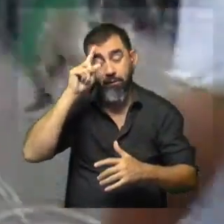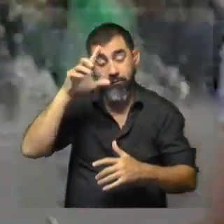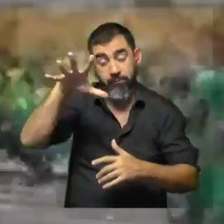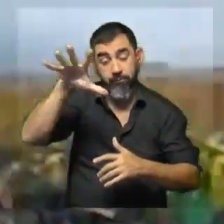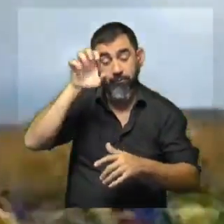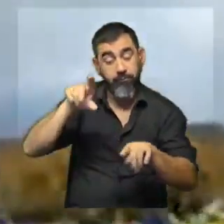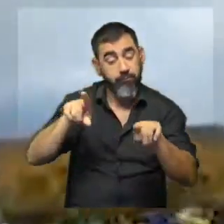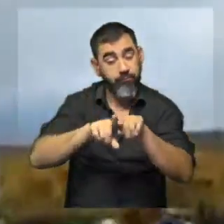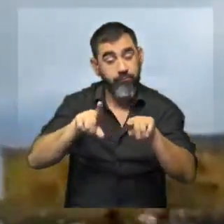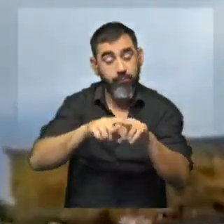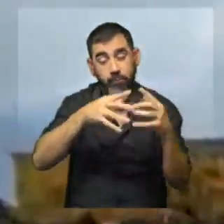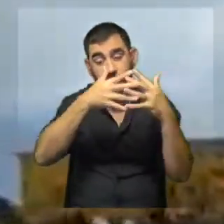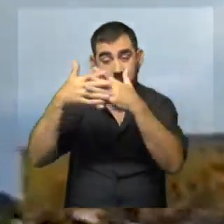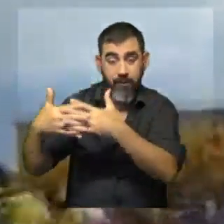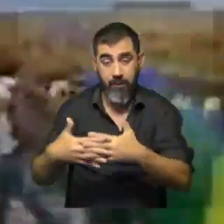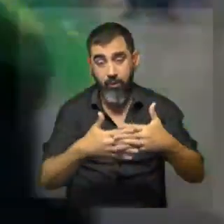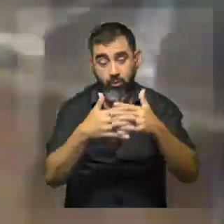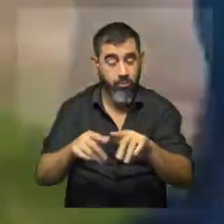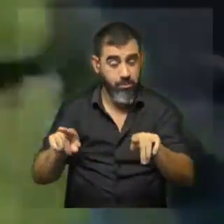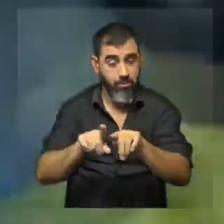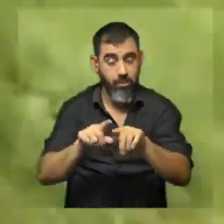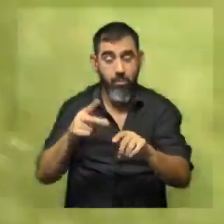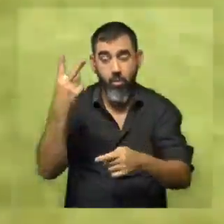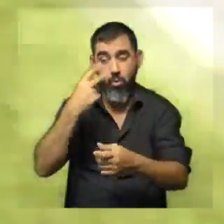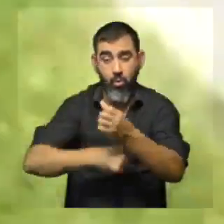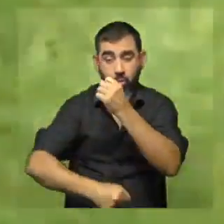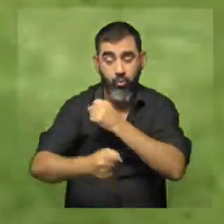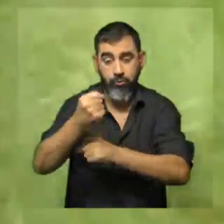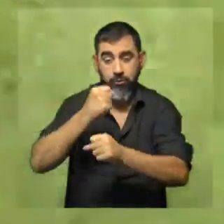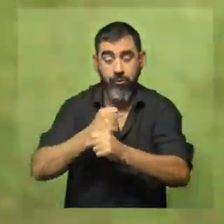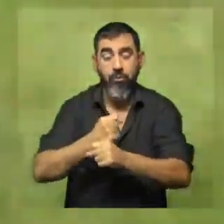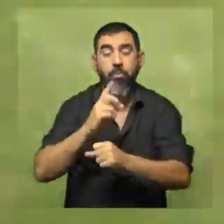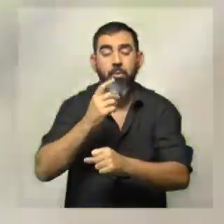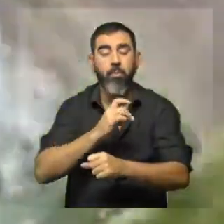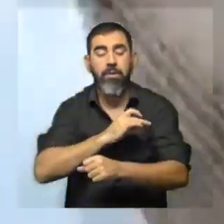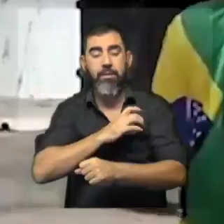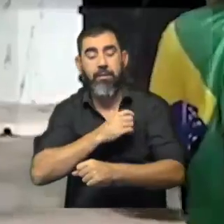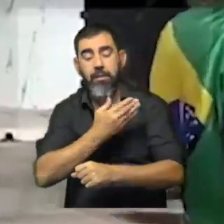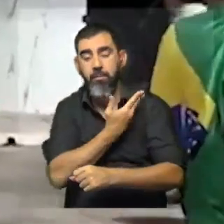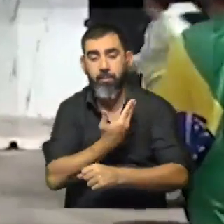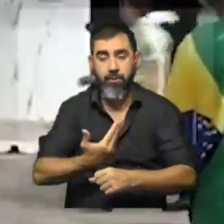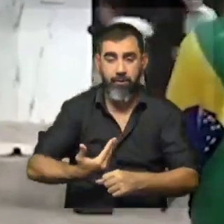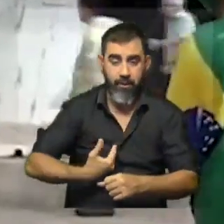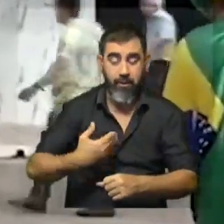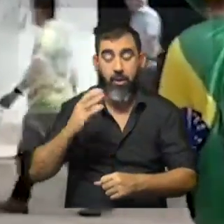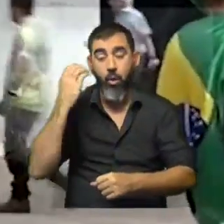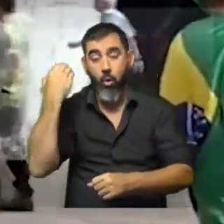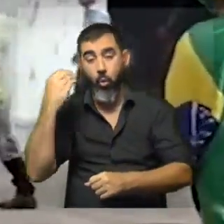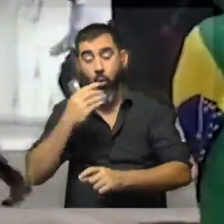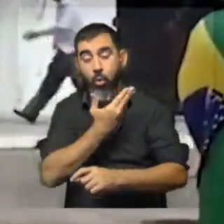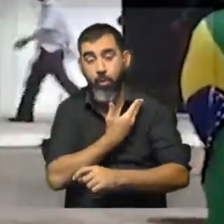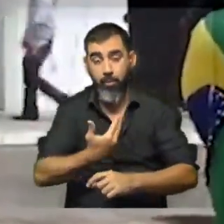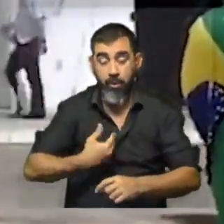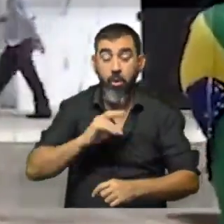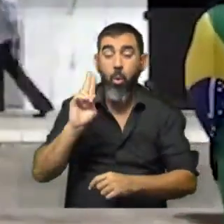teniendo muy presente lo que fue el asalto al Capitolio hace 2 años, pero también Boric, Petro, bueno, ni que hablar desde Uruguay, Cancillería y